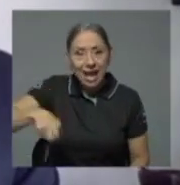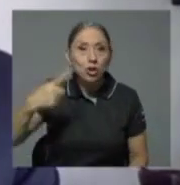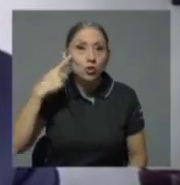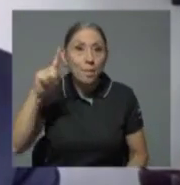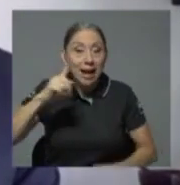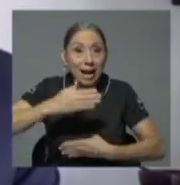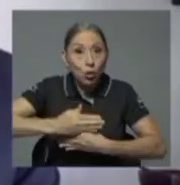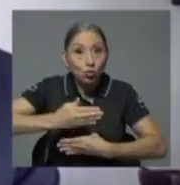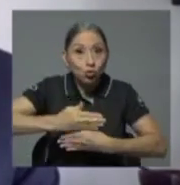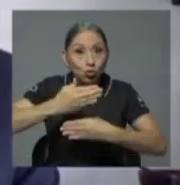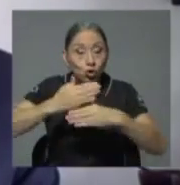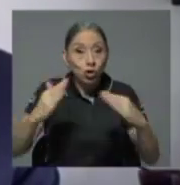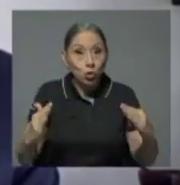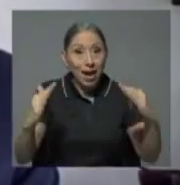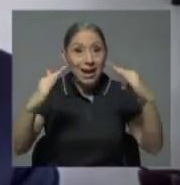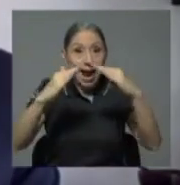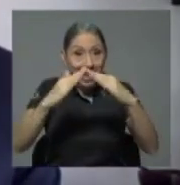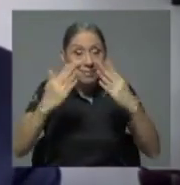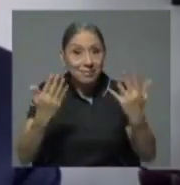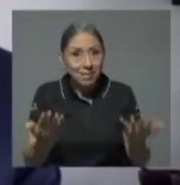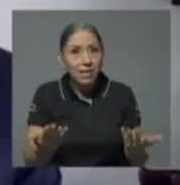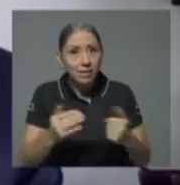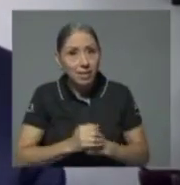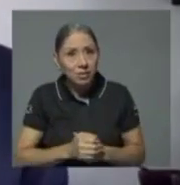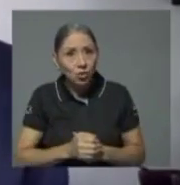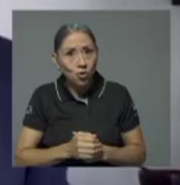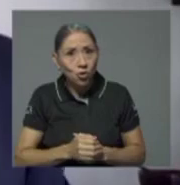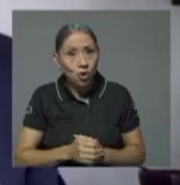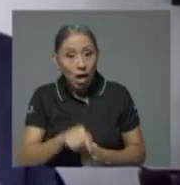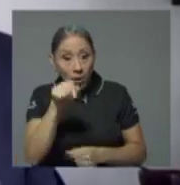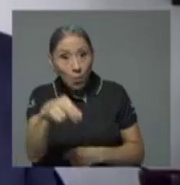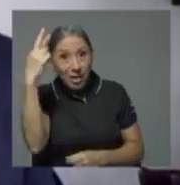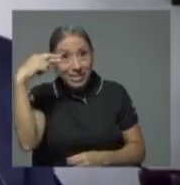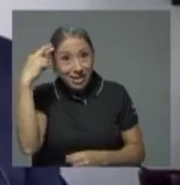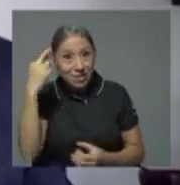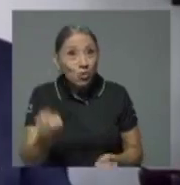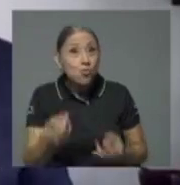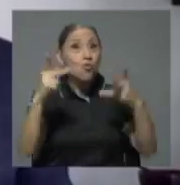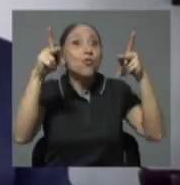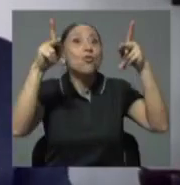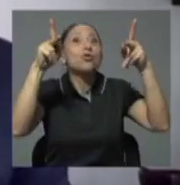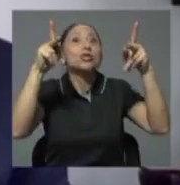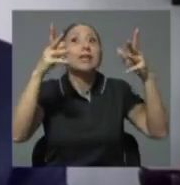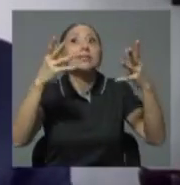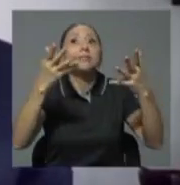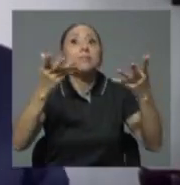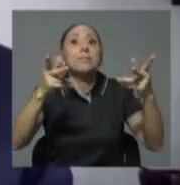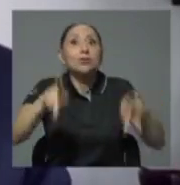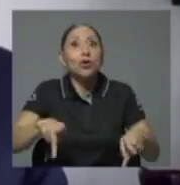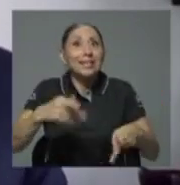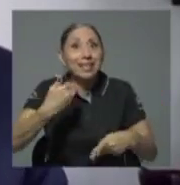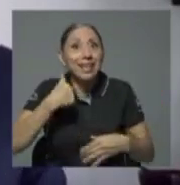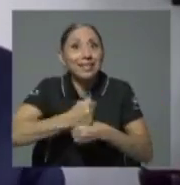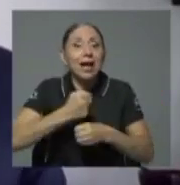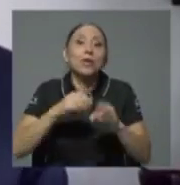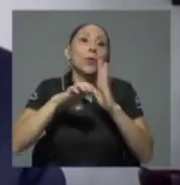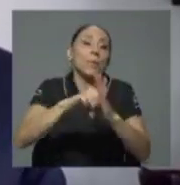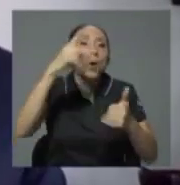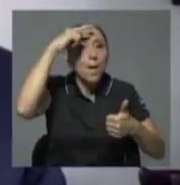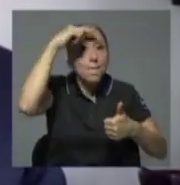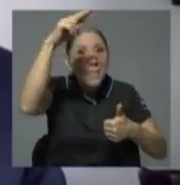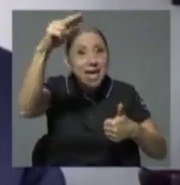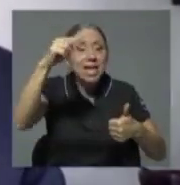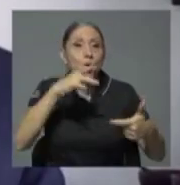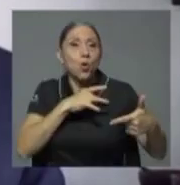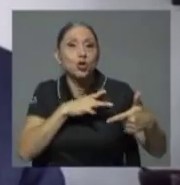la construcción de una casa de habitación. Y por esa razón, países como México, Chile, España,